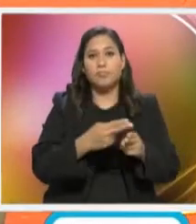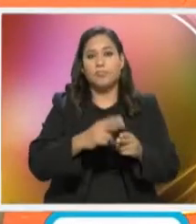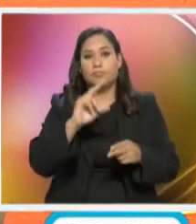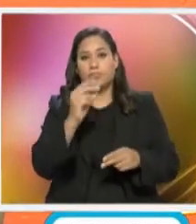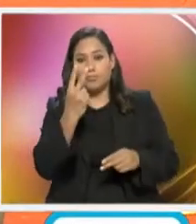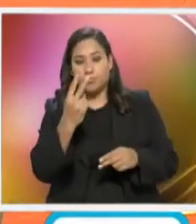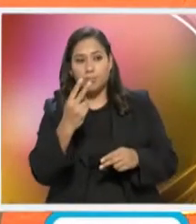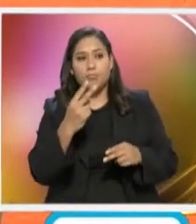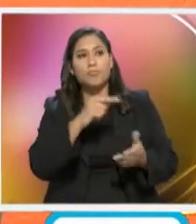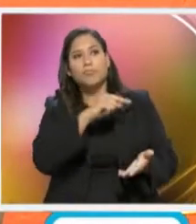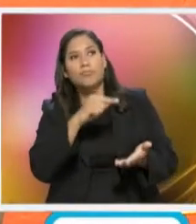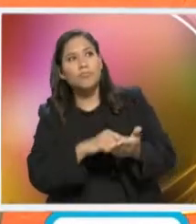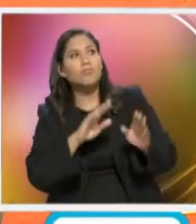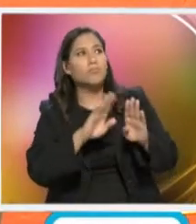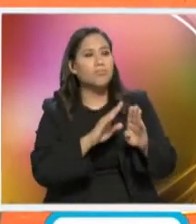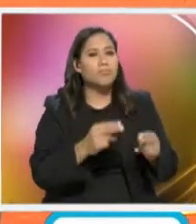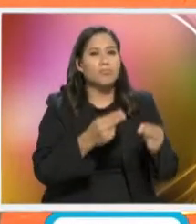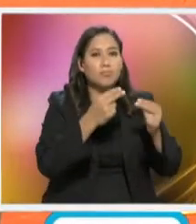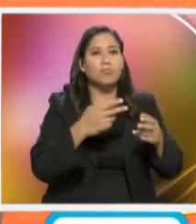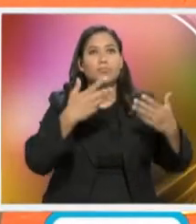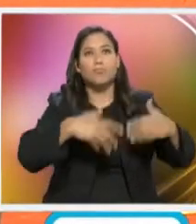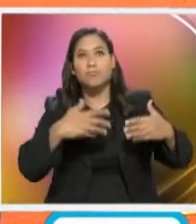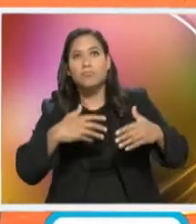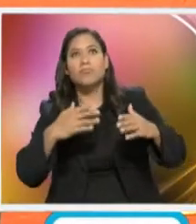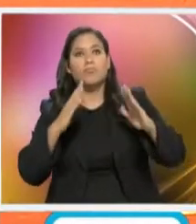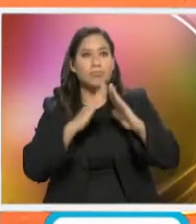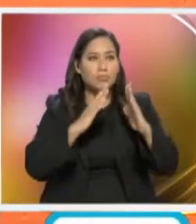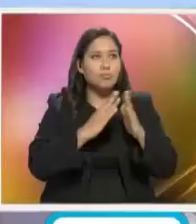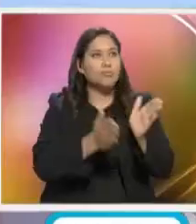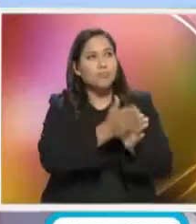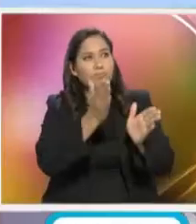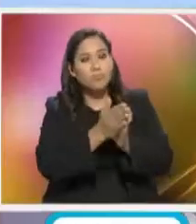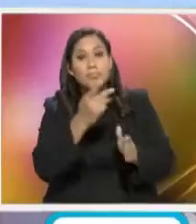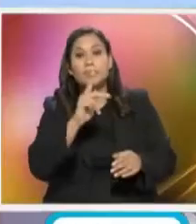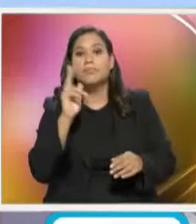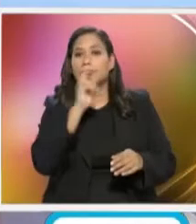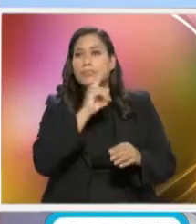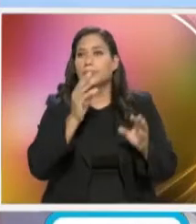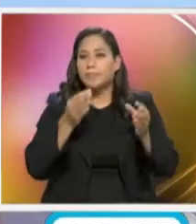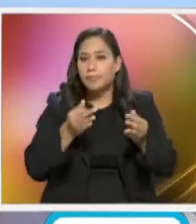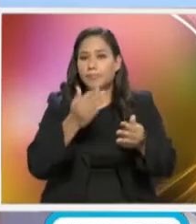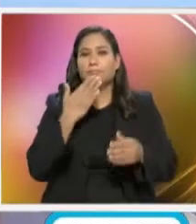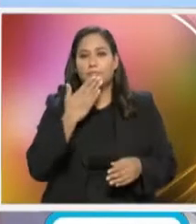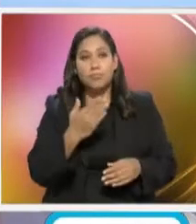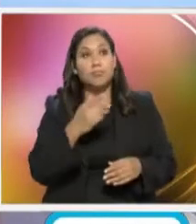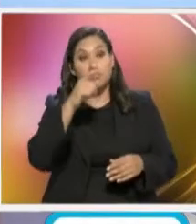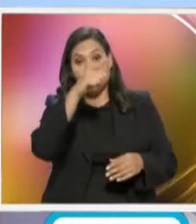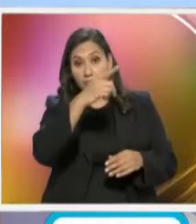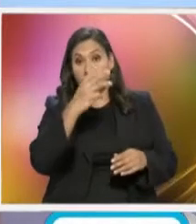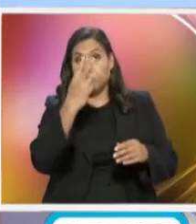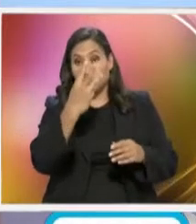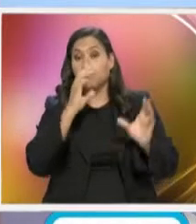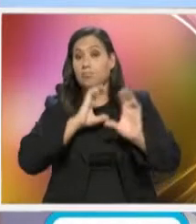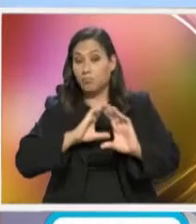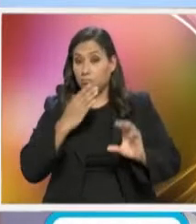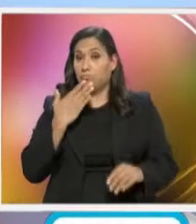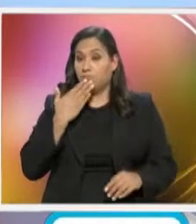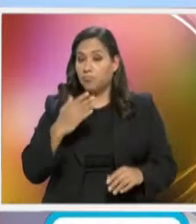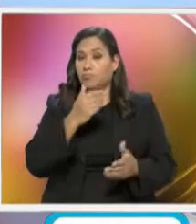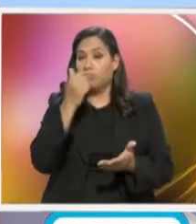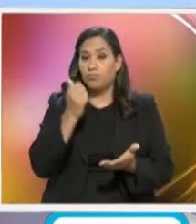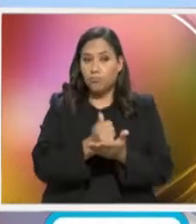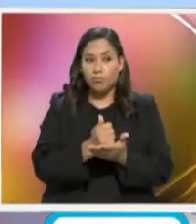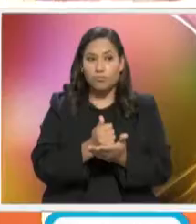los espacios residenciales, comerciales, industriales, pero conservando su medio ambiente. Y le va muy bien a Tres Cantos. Ya. Digamos que es